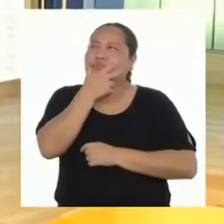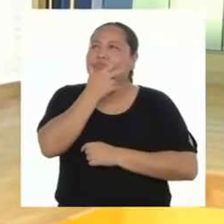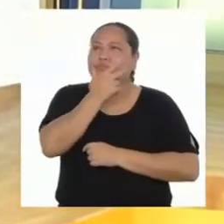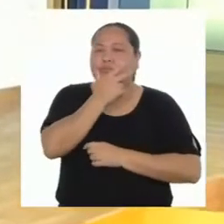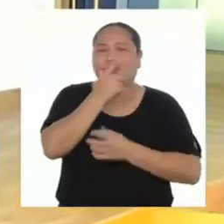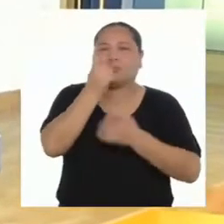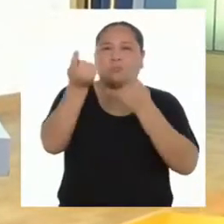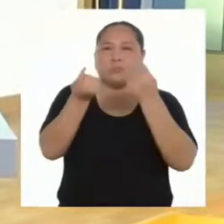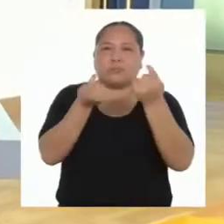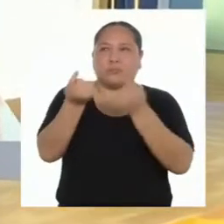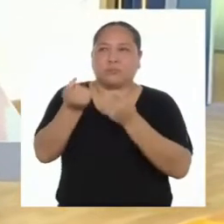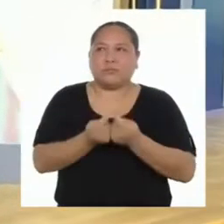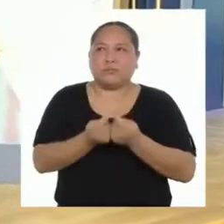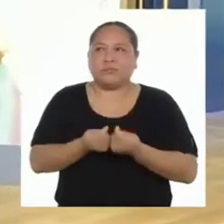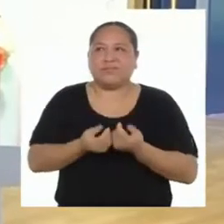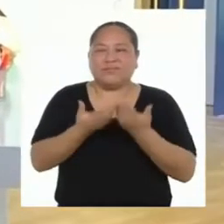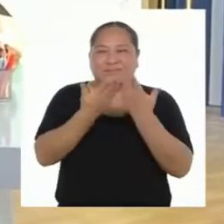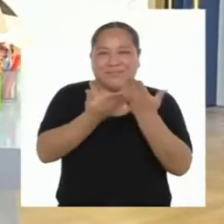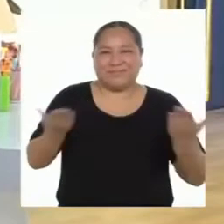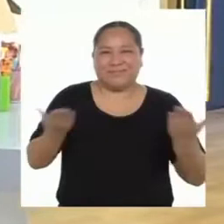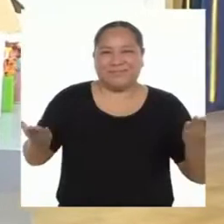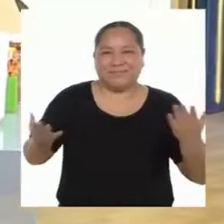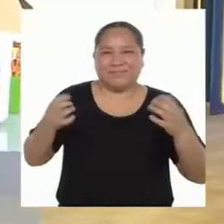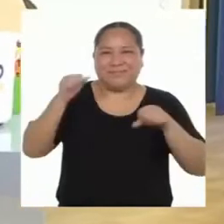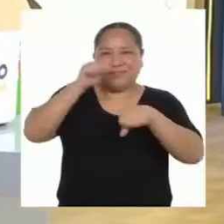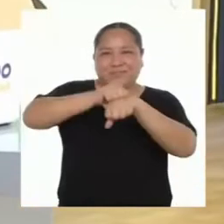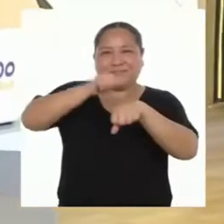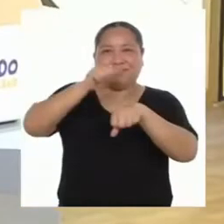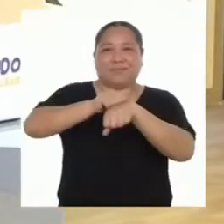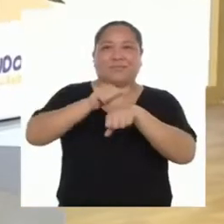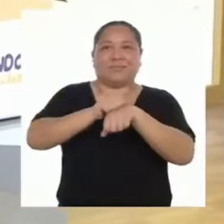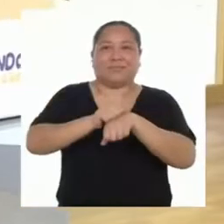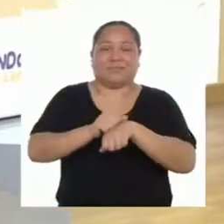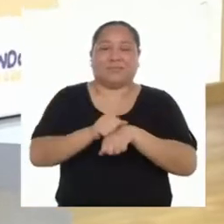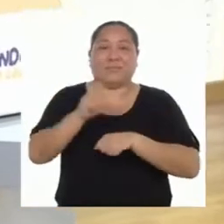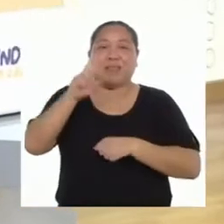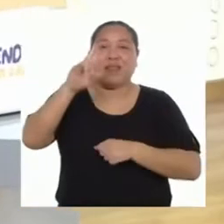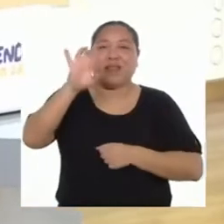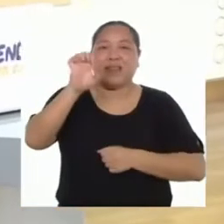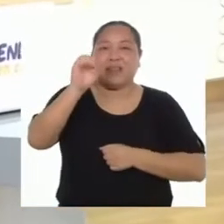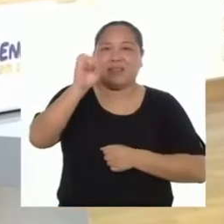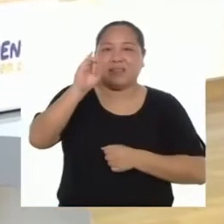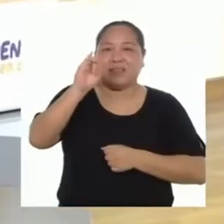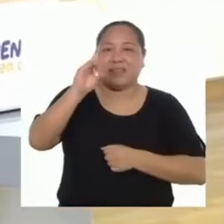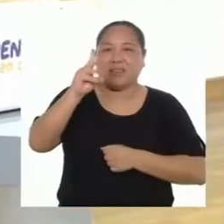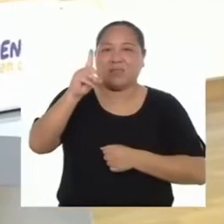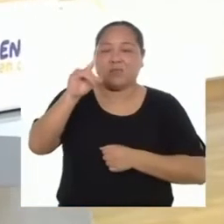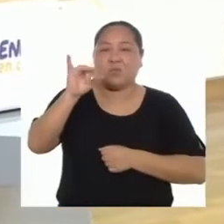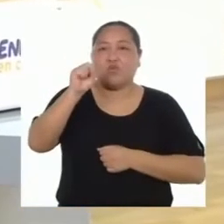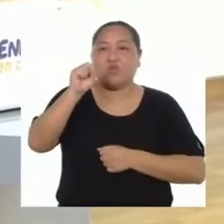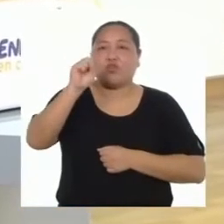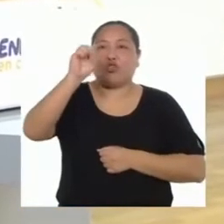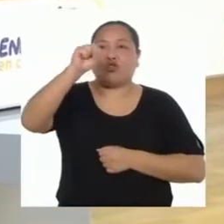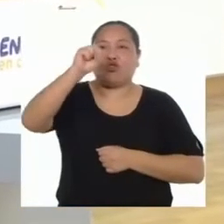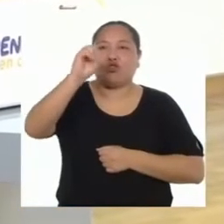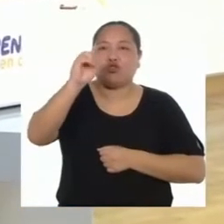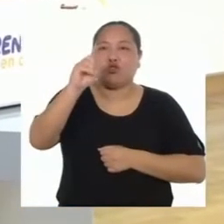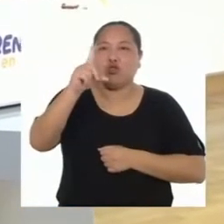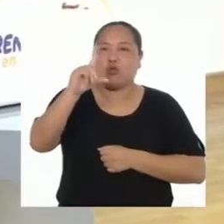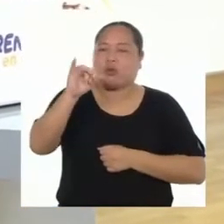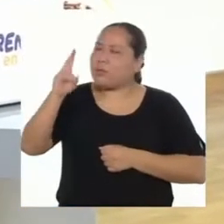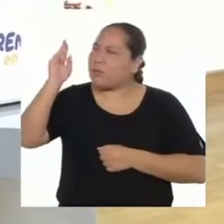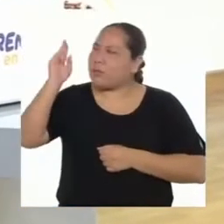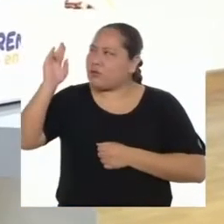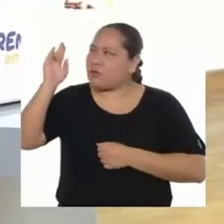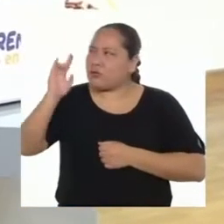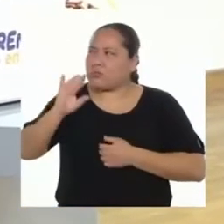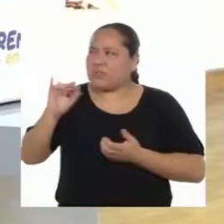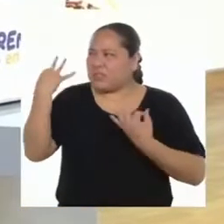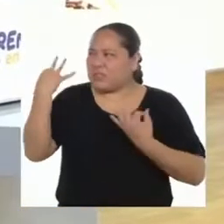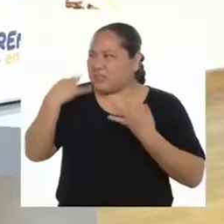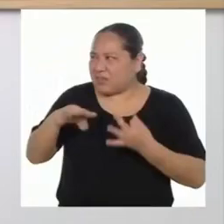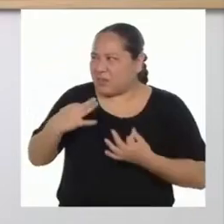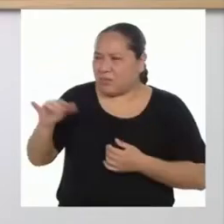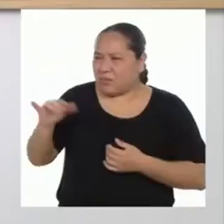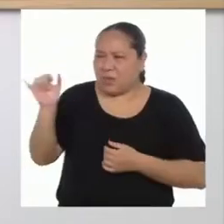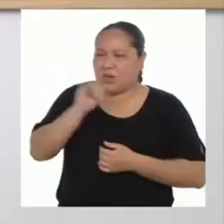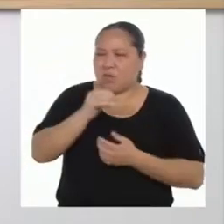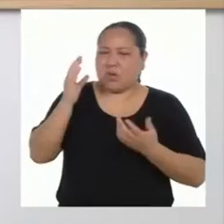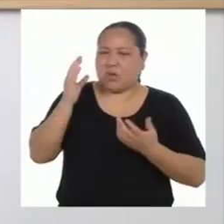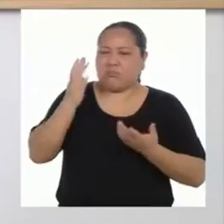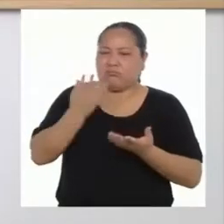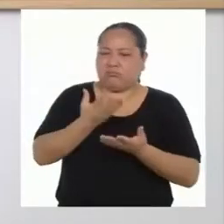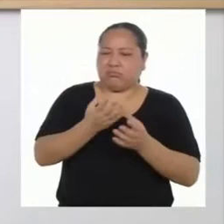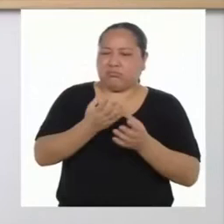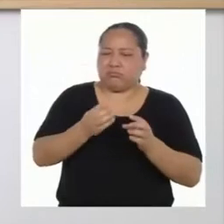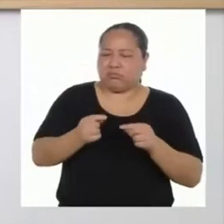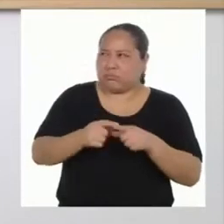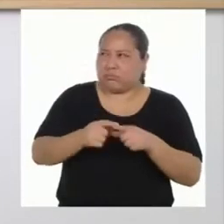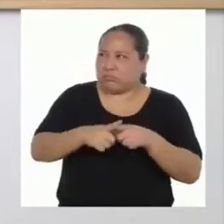sobre el manejo de los residuos sólidos. Profesor, ¿siempre hemos producido la misma cantidad de residuos?